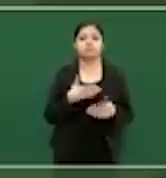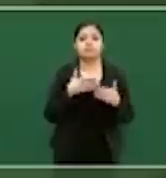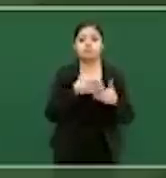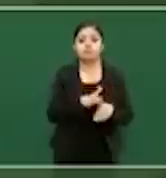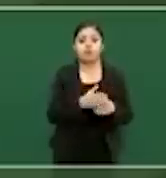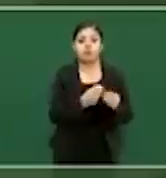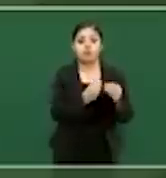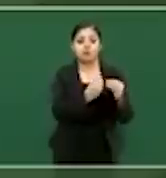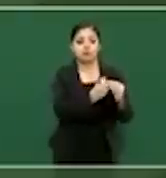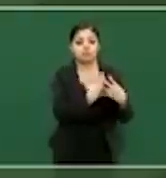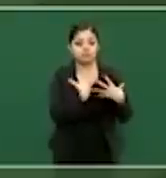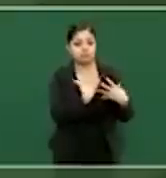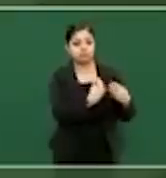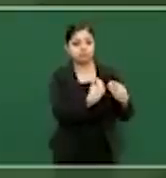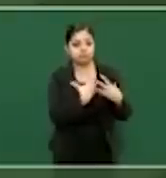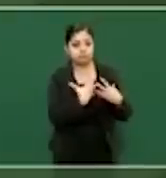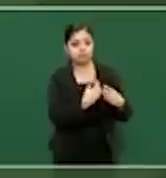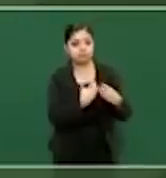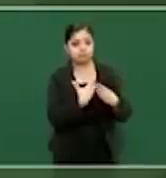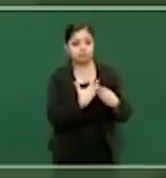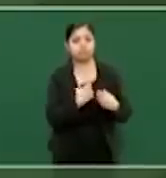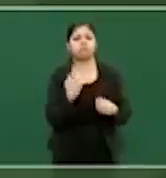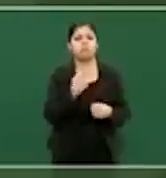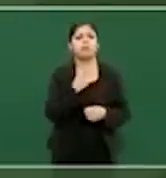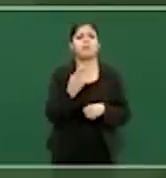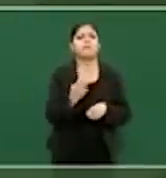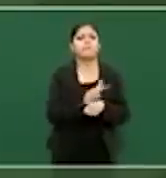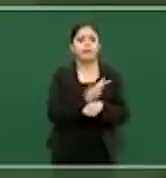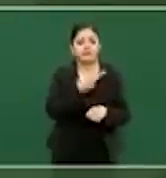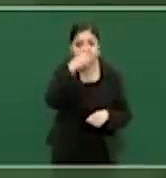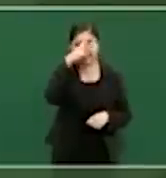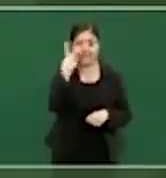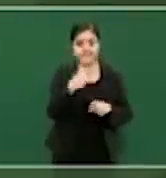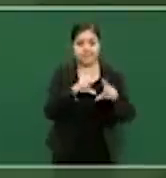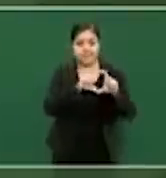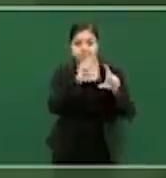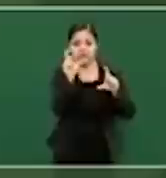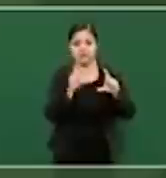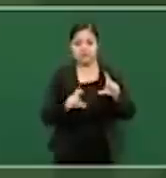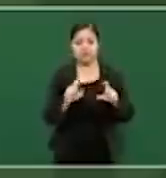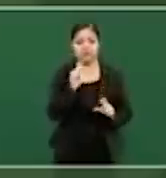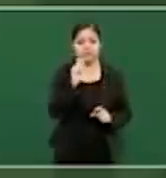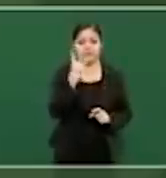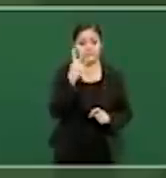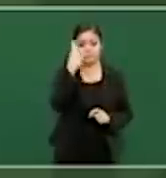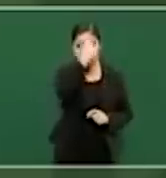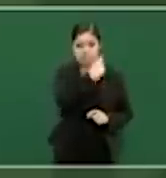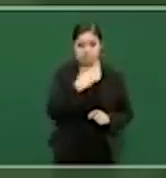información de lo que sucede en el país en las últimas 24 horas.